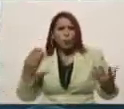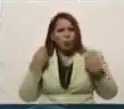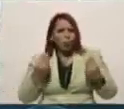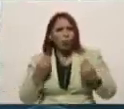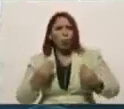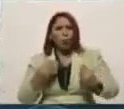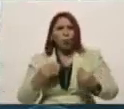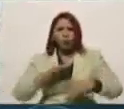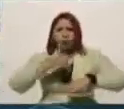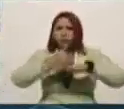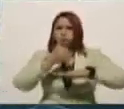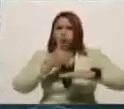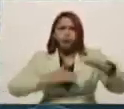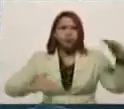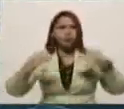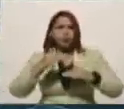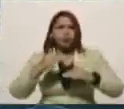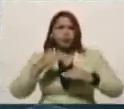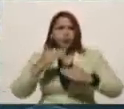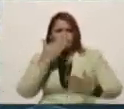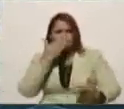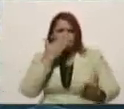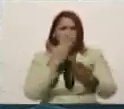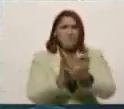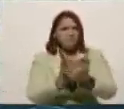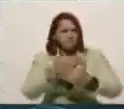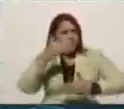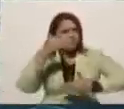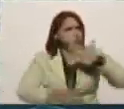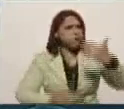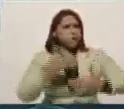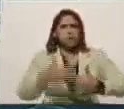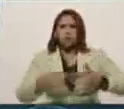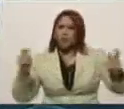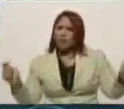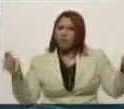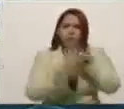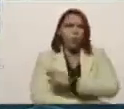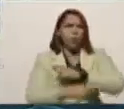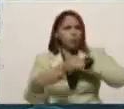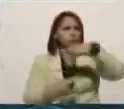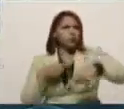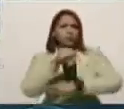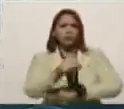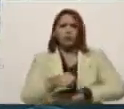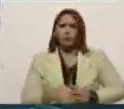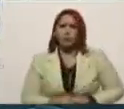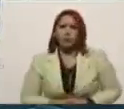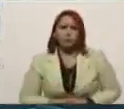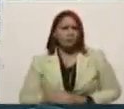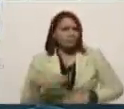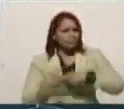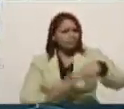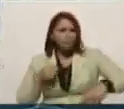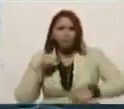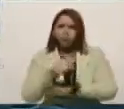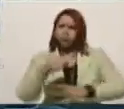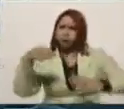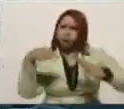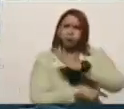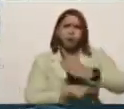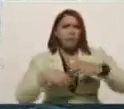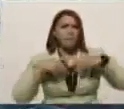jefe, estar al frente del proceso de cambios revolucionarios, de revolución